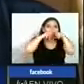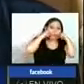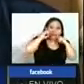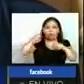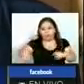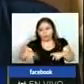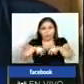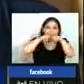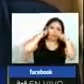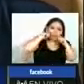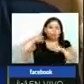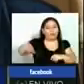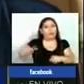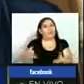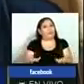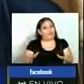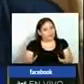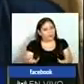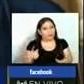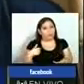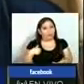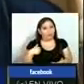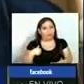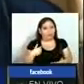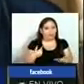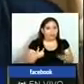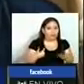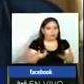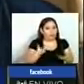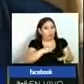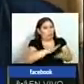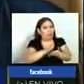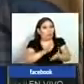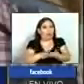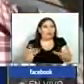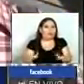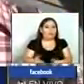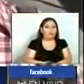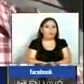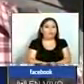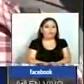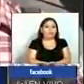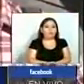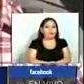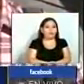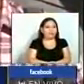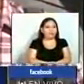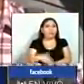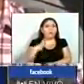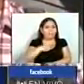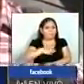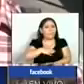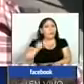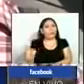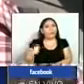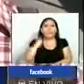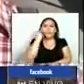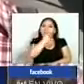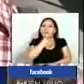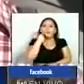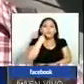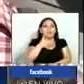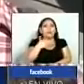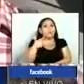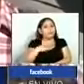otra ¿Verdad? Entonces En todo lo que yo vendo Se va a ir en mascarillas A mí me gusta El diseño El estampado Que tiene